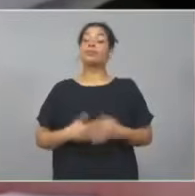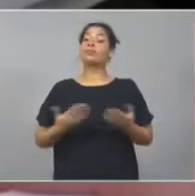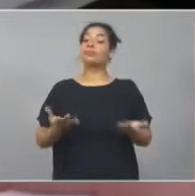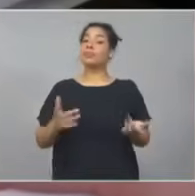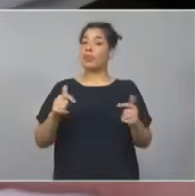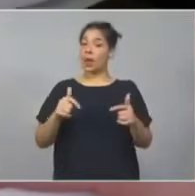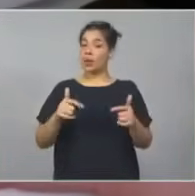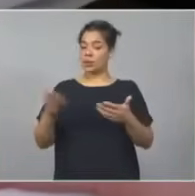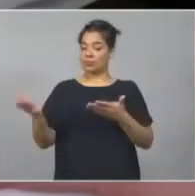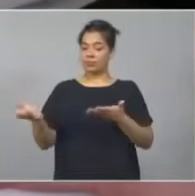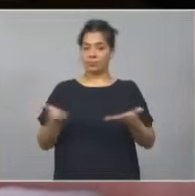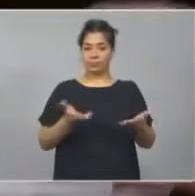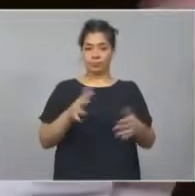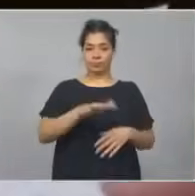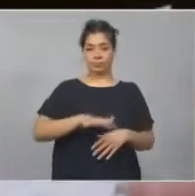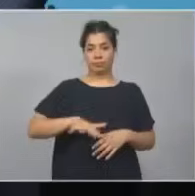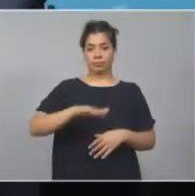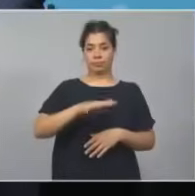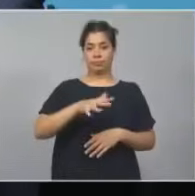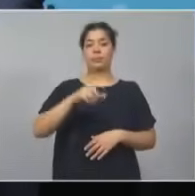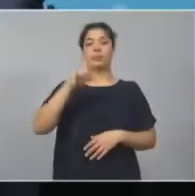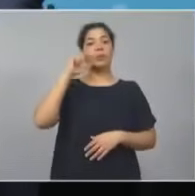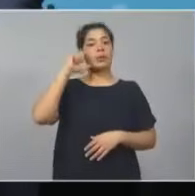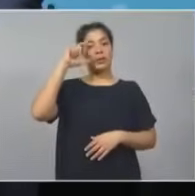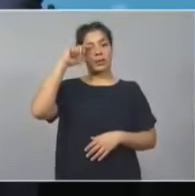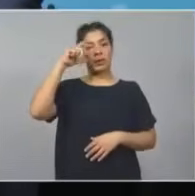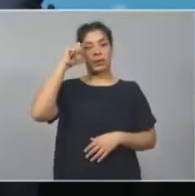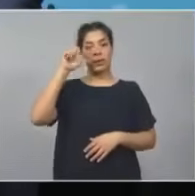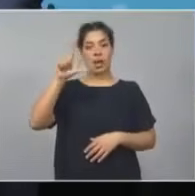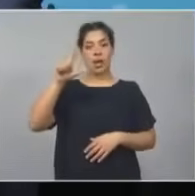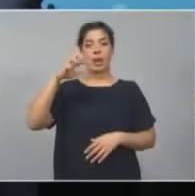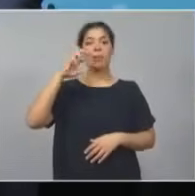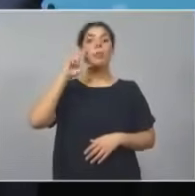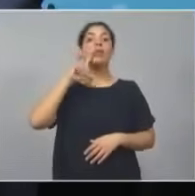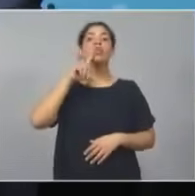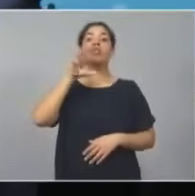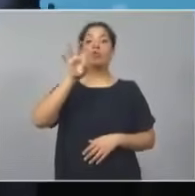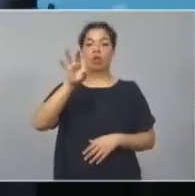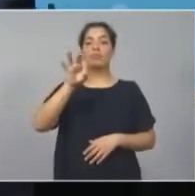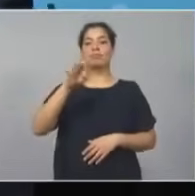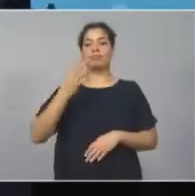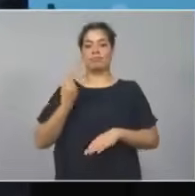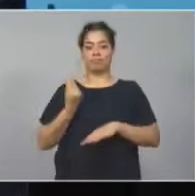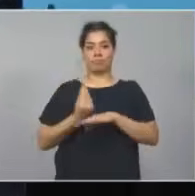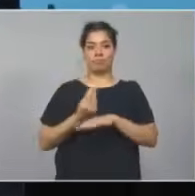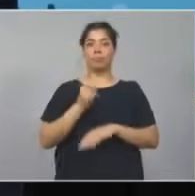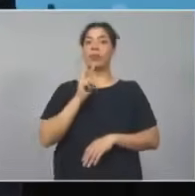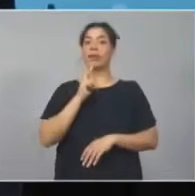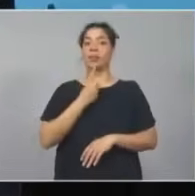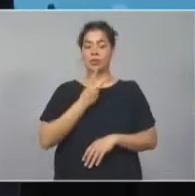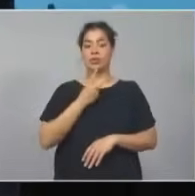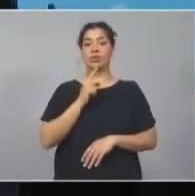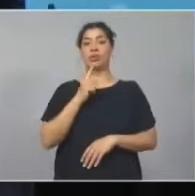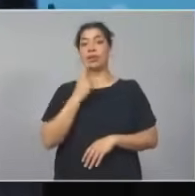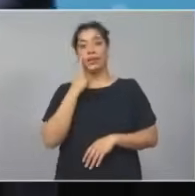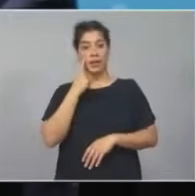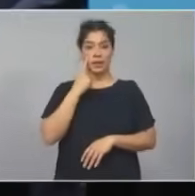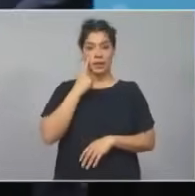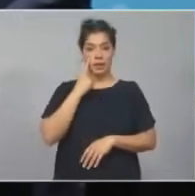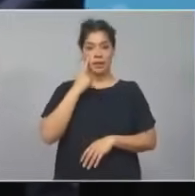Invitamos al municipio de General Pinto a firmar a su intendente, Freddy Sabatarelli.